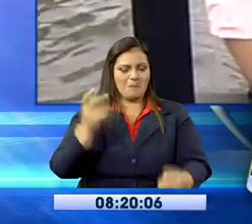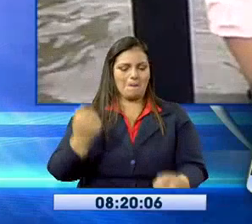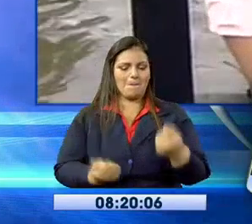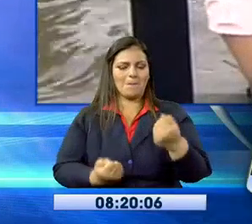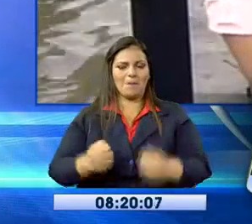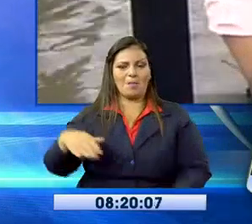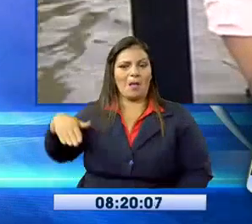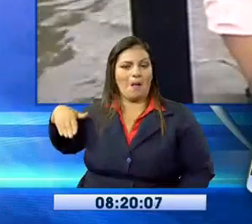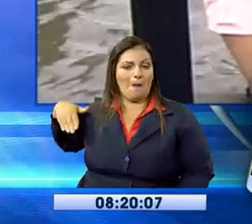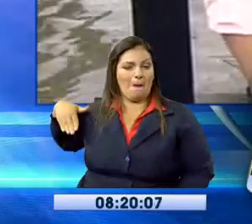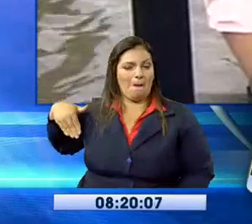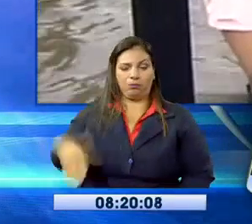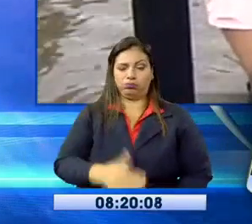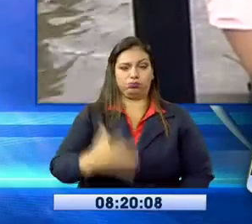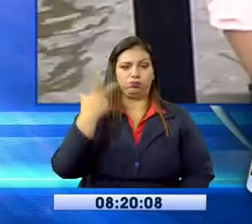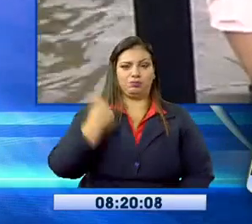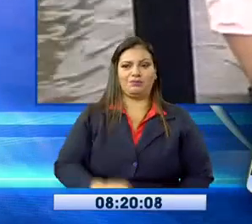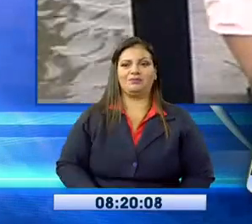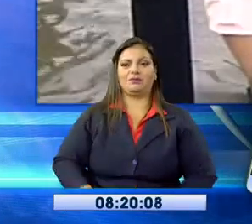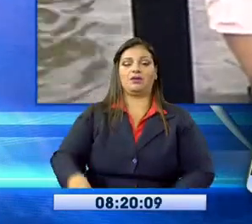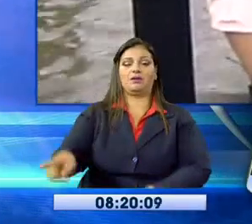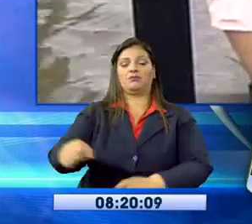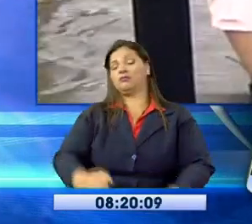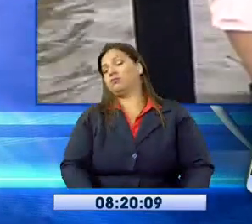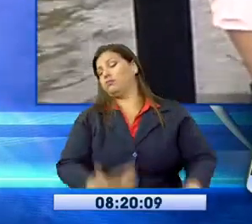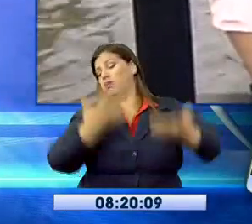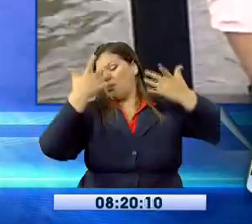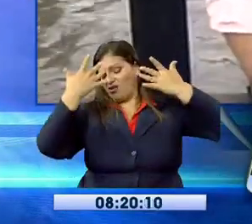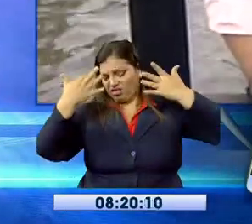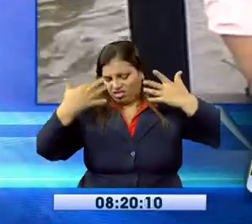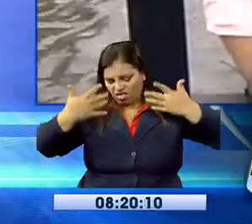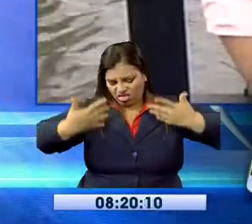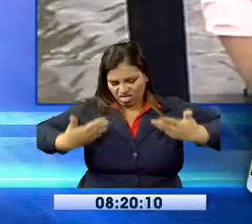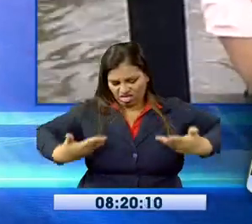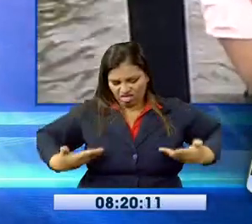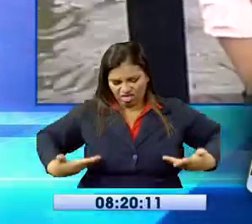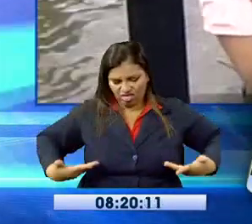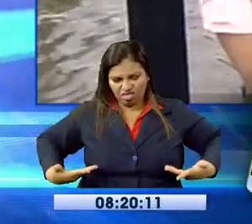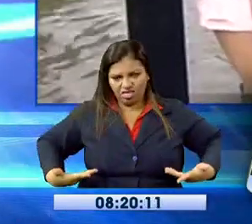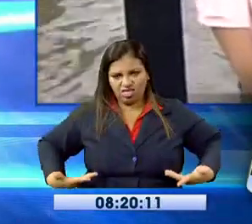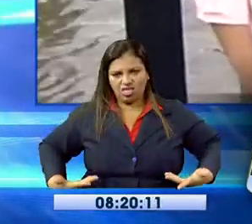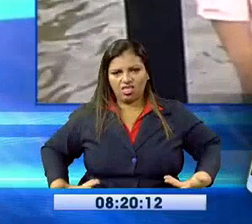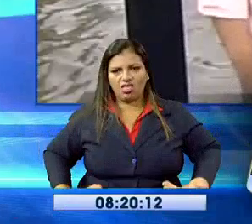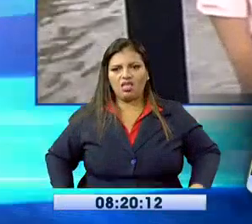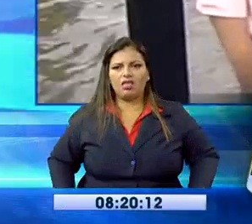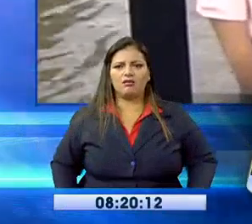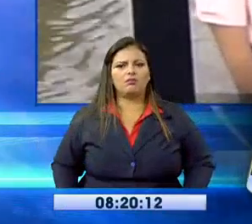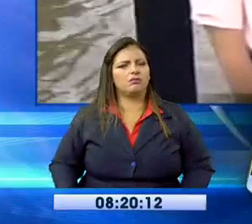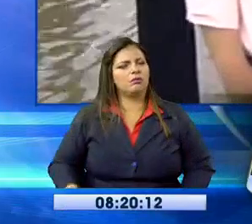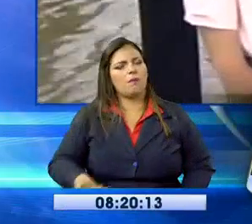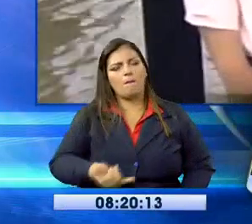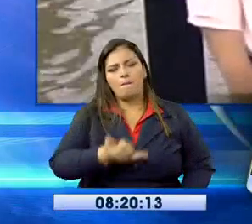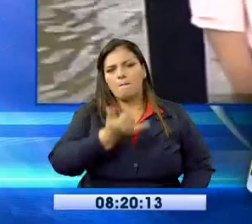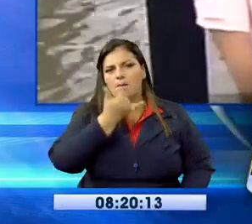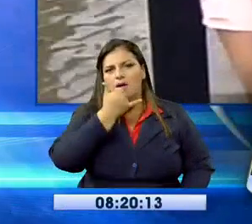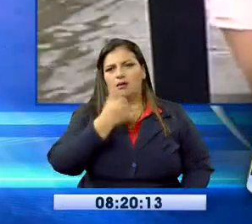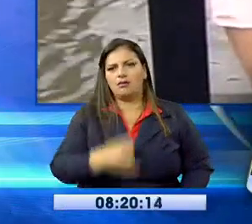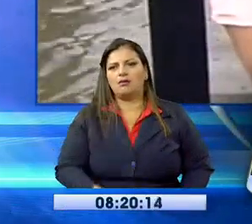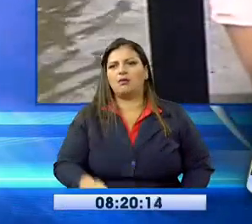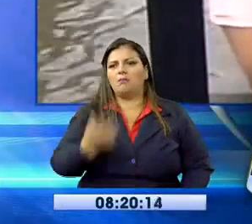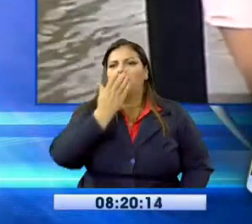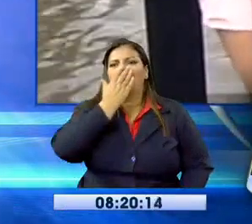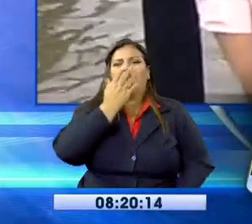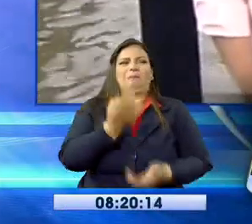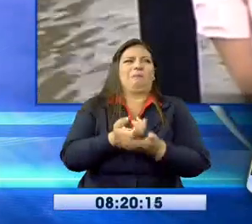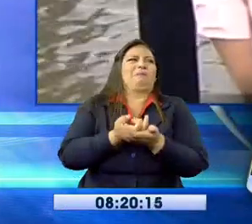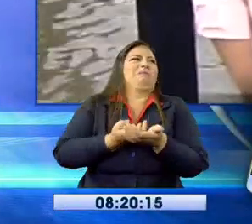no chistosos, ya digo, que no digo la palabra porque me pueden censurar, pero esa es la palabra que se merecen y que